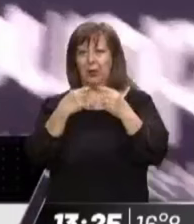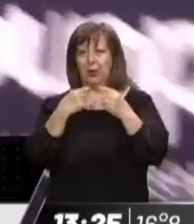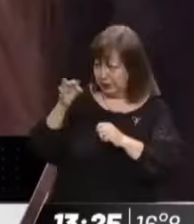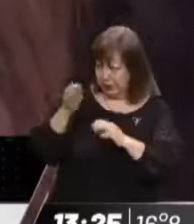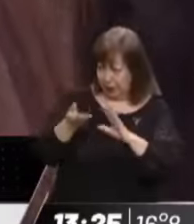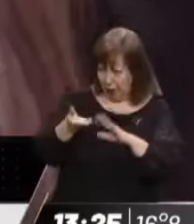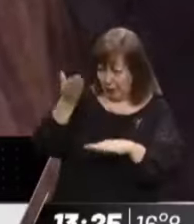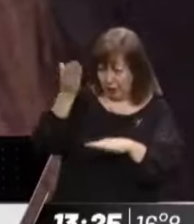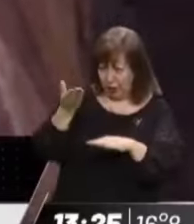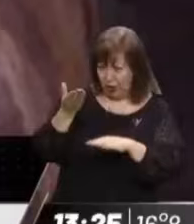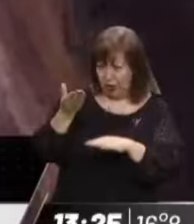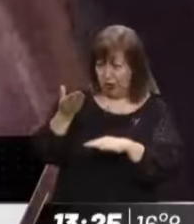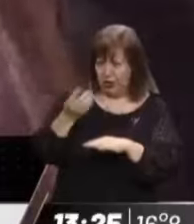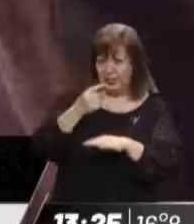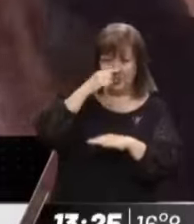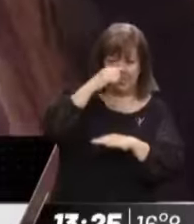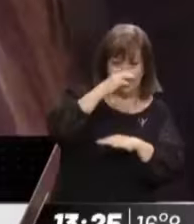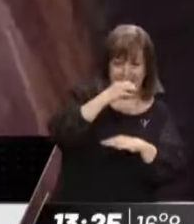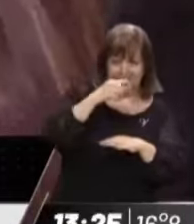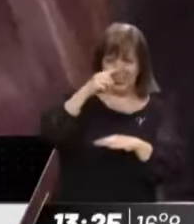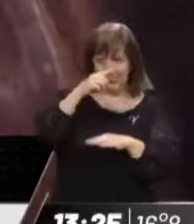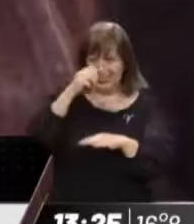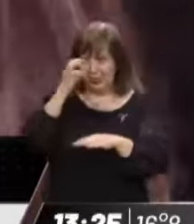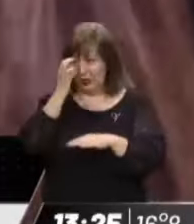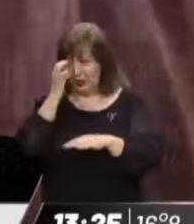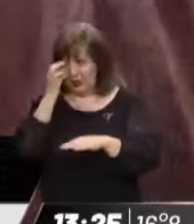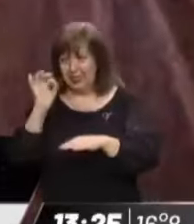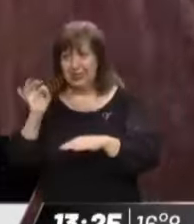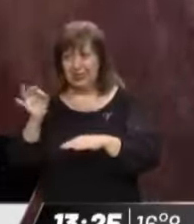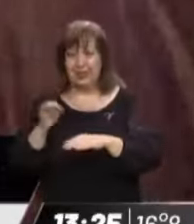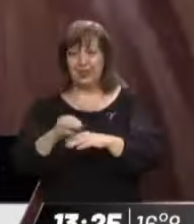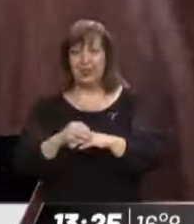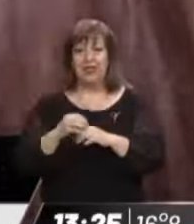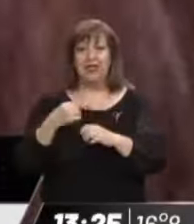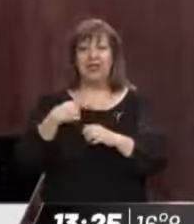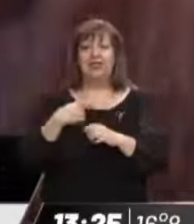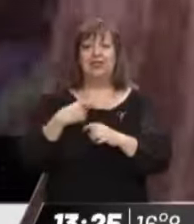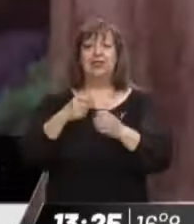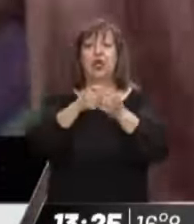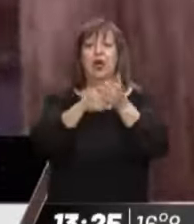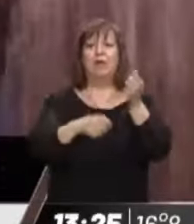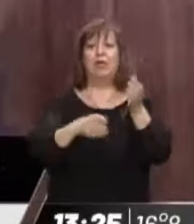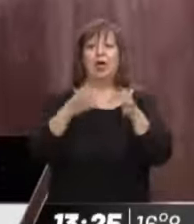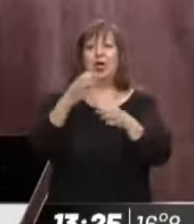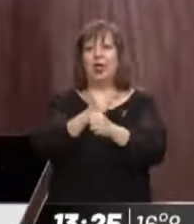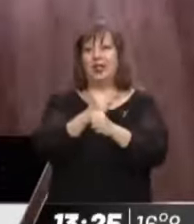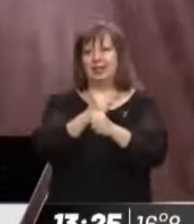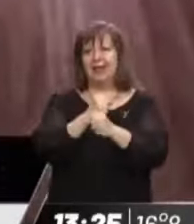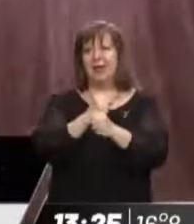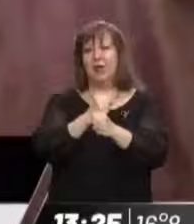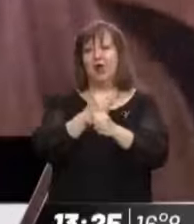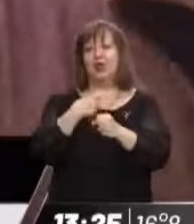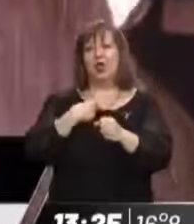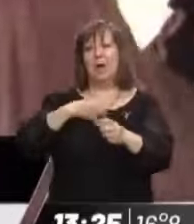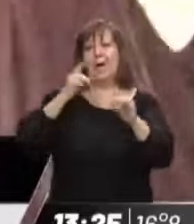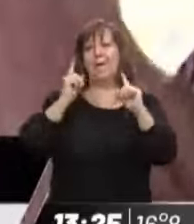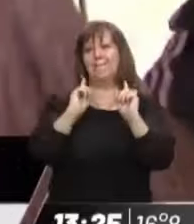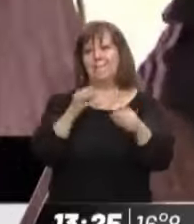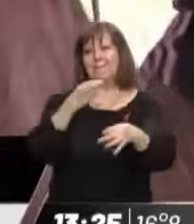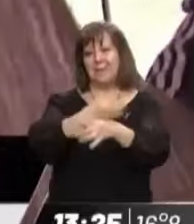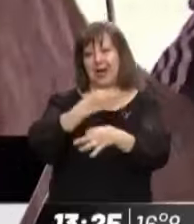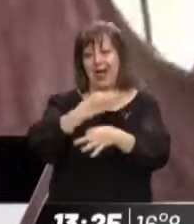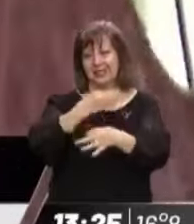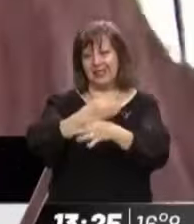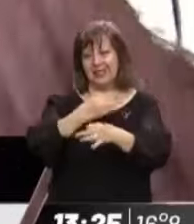bueno, ahí hay un beneficio. Ahí, sí, claro, el beneficio. De todas maneras, el aumento es para todos, aunque usted tiene claro, un beneficio. Totalmente. ¿Y qué opina?